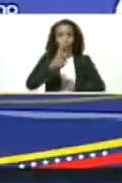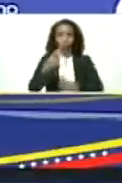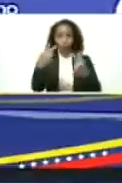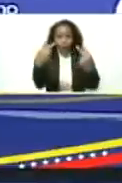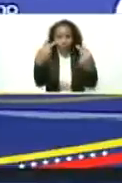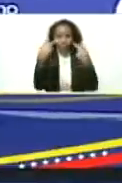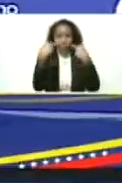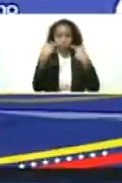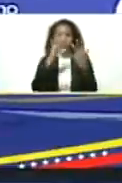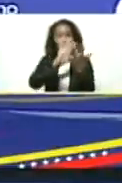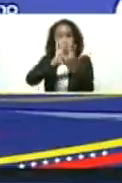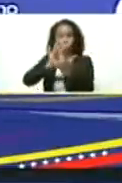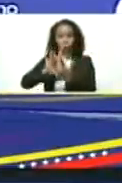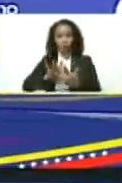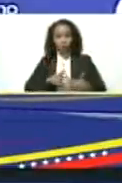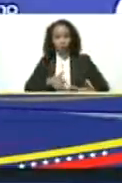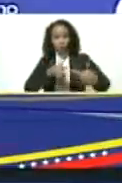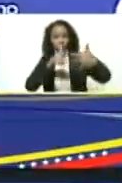ya conectándose a